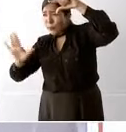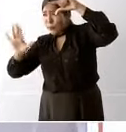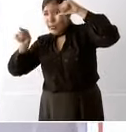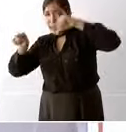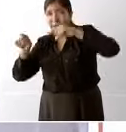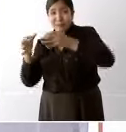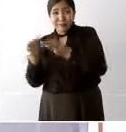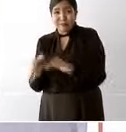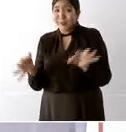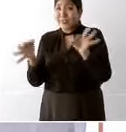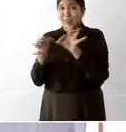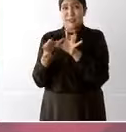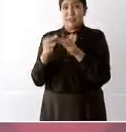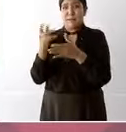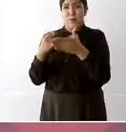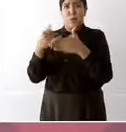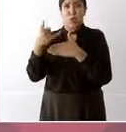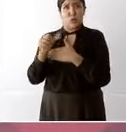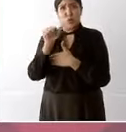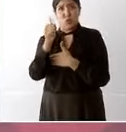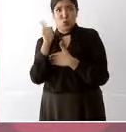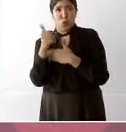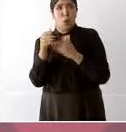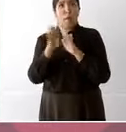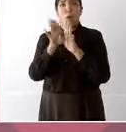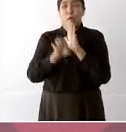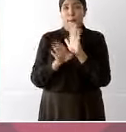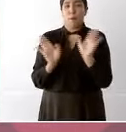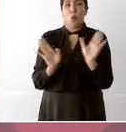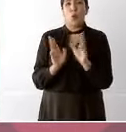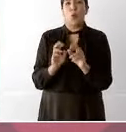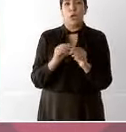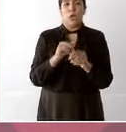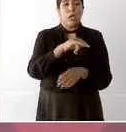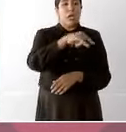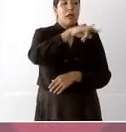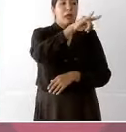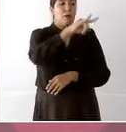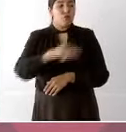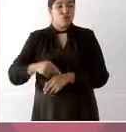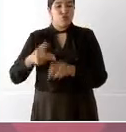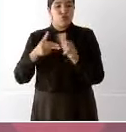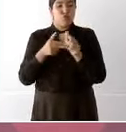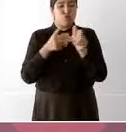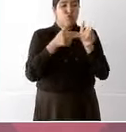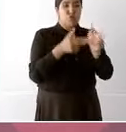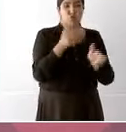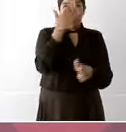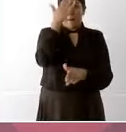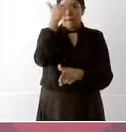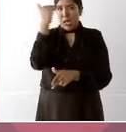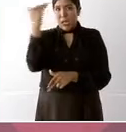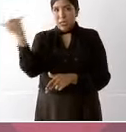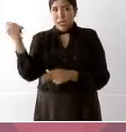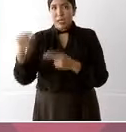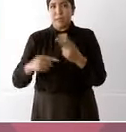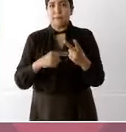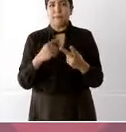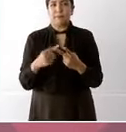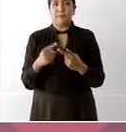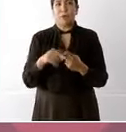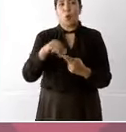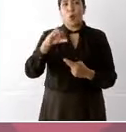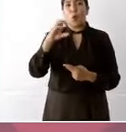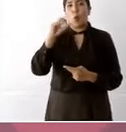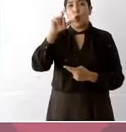proyectos de gran impacto, como son el Tren Maya, la refinería Olmeca, así como la conexión ferroviaria de las líneas